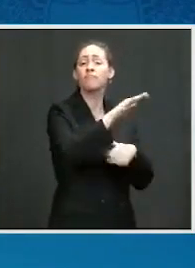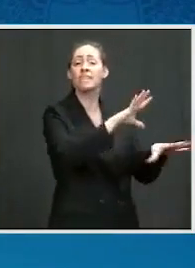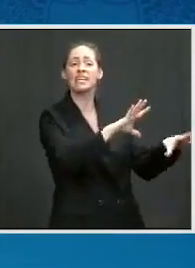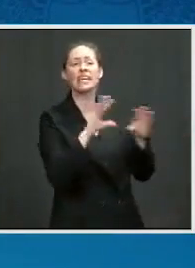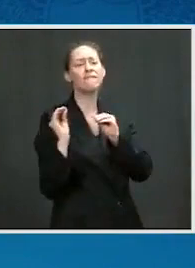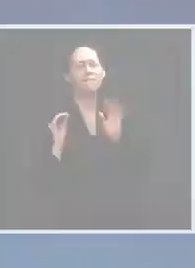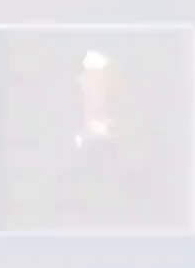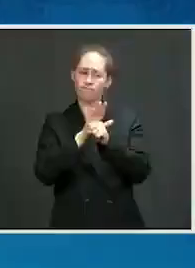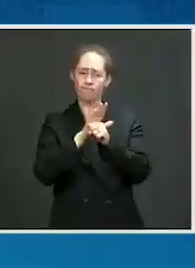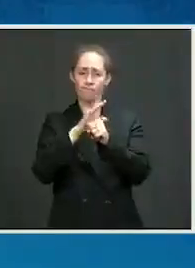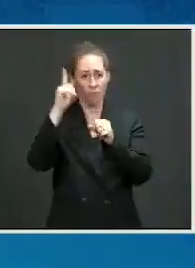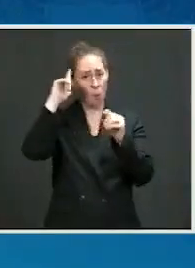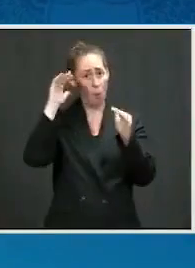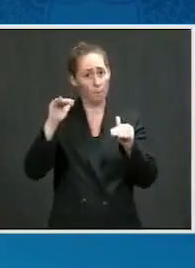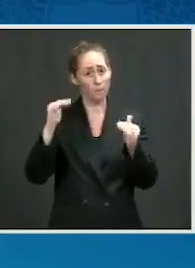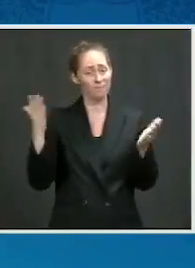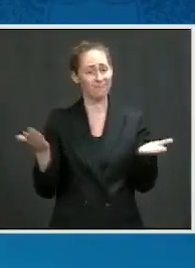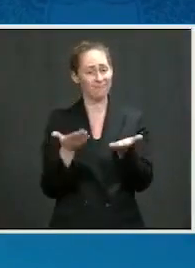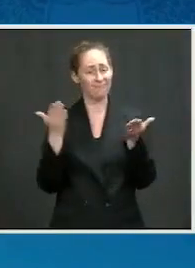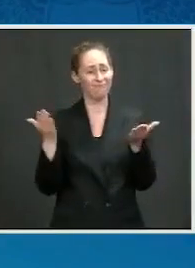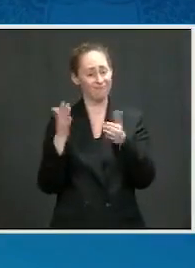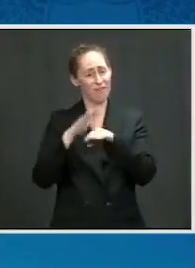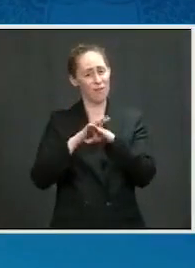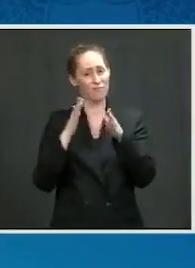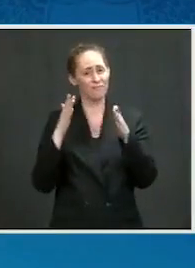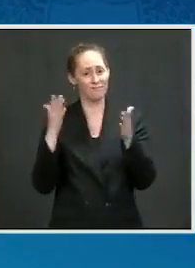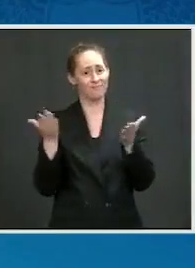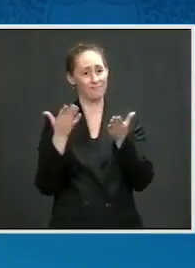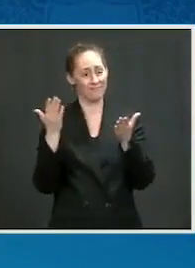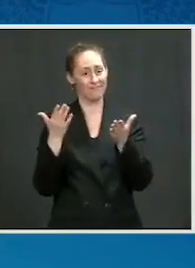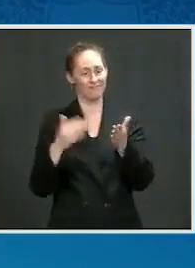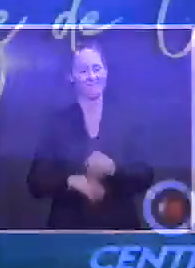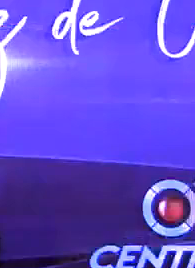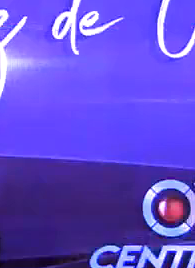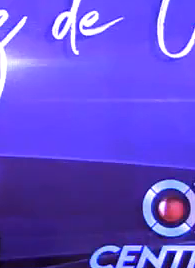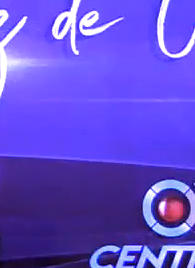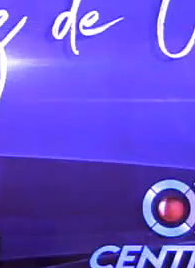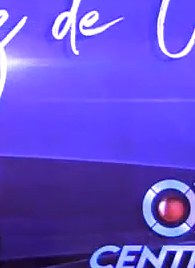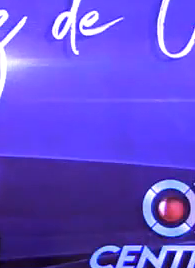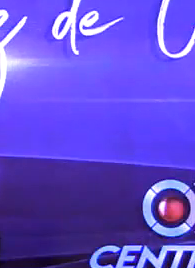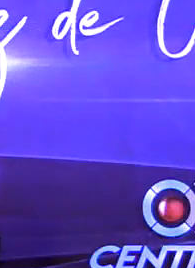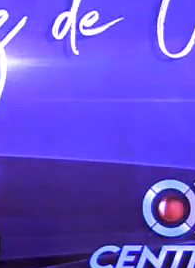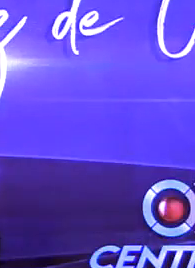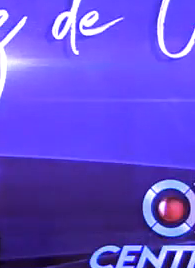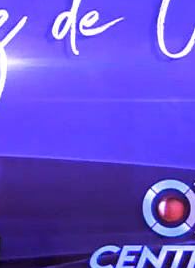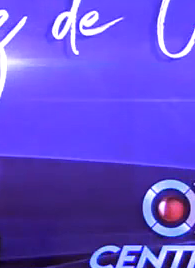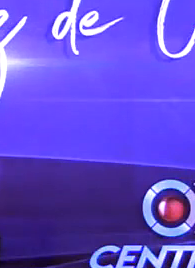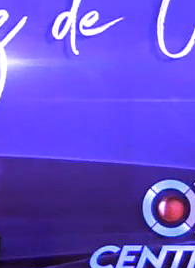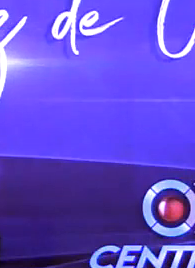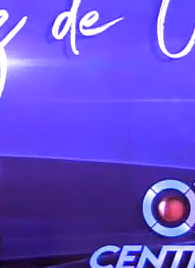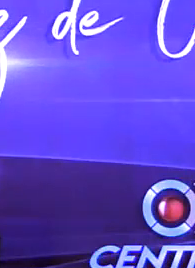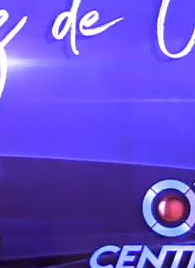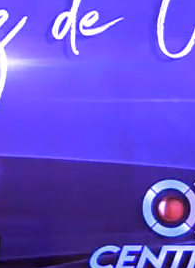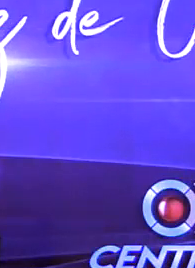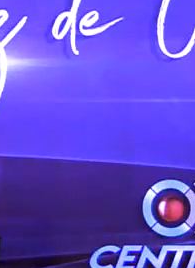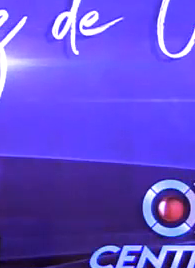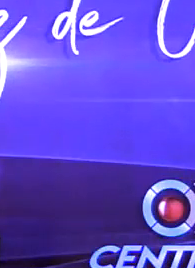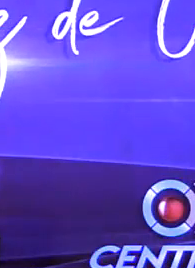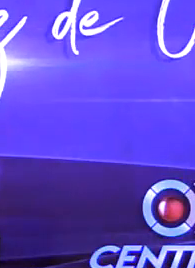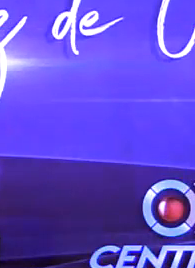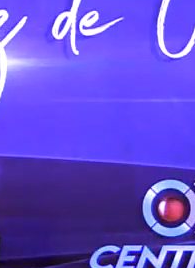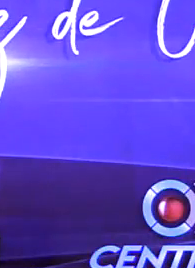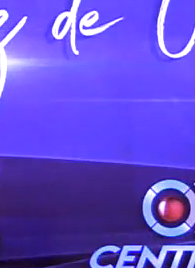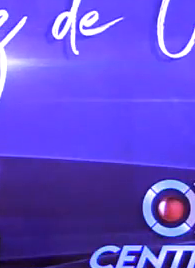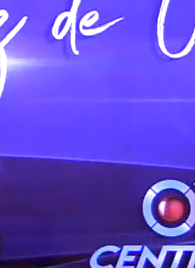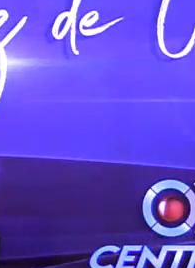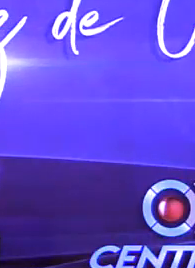is spoken. And I believe the actions we take together will improve the lives. Sostuvimos una honesta conversación